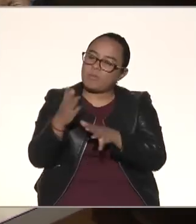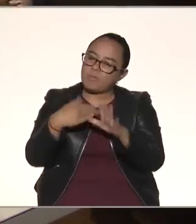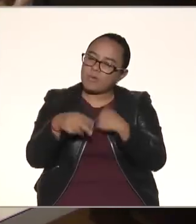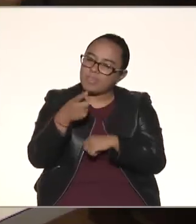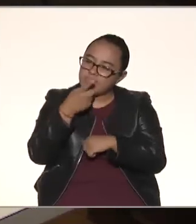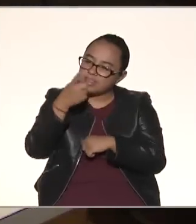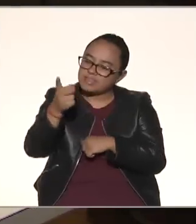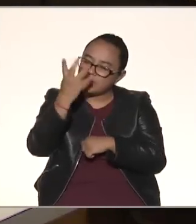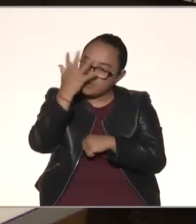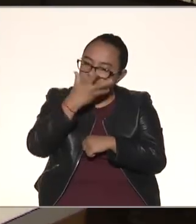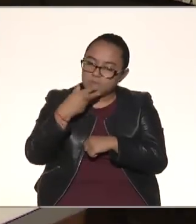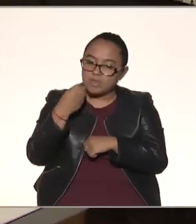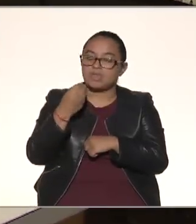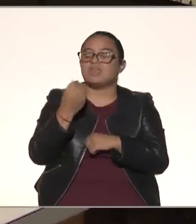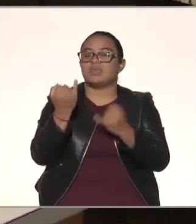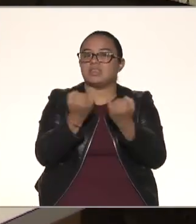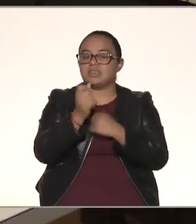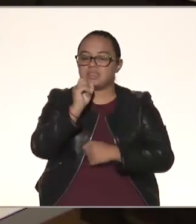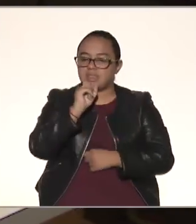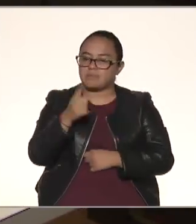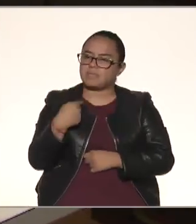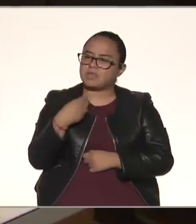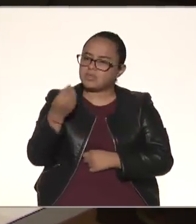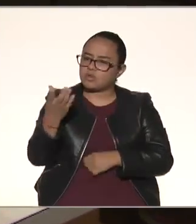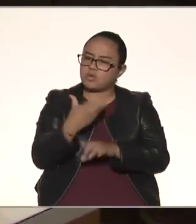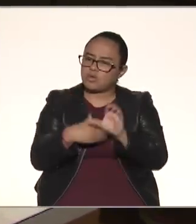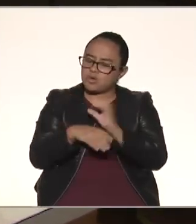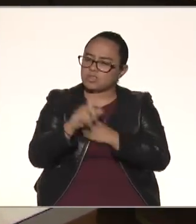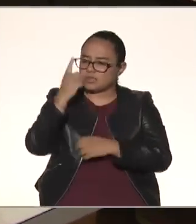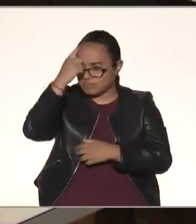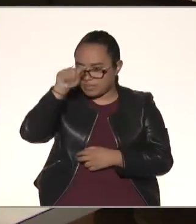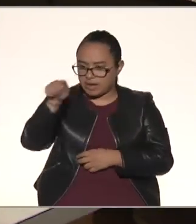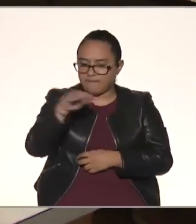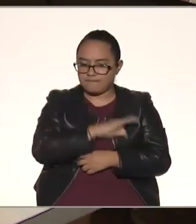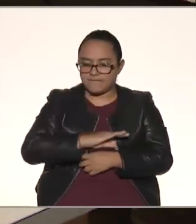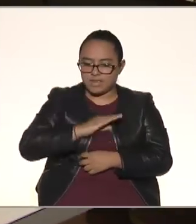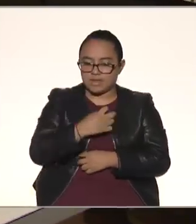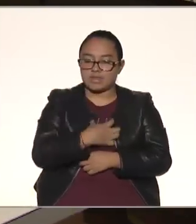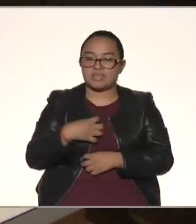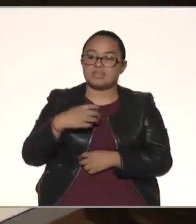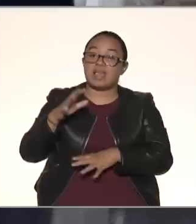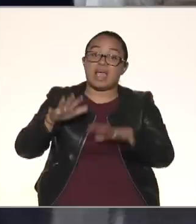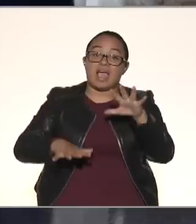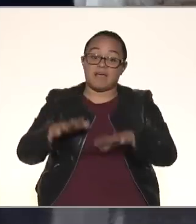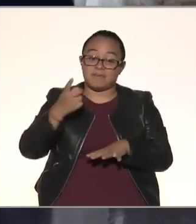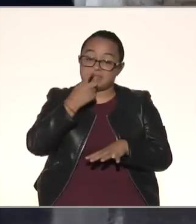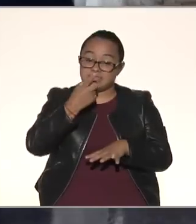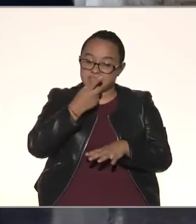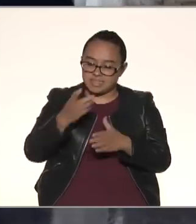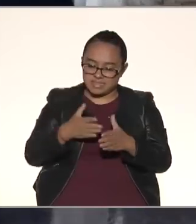le doy para que sea feliz, esté contenta, le llevo el desayuno,